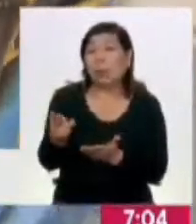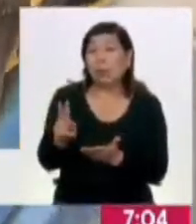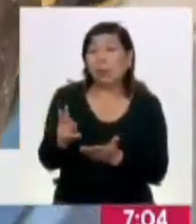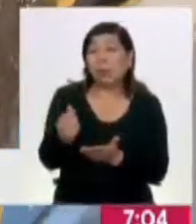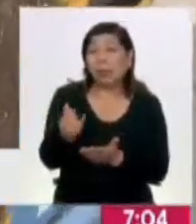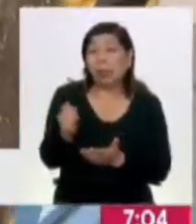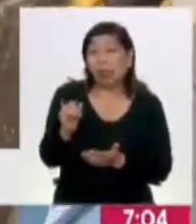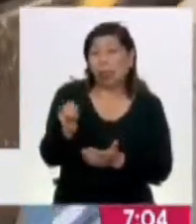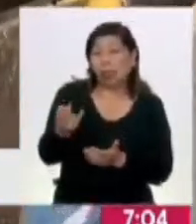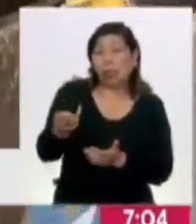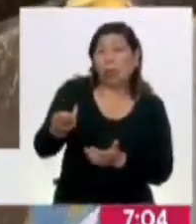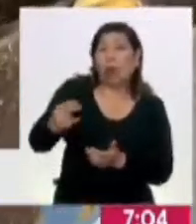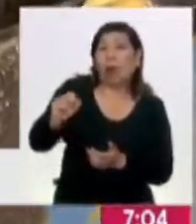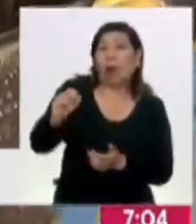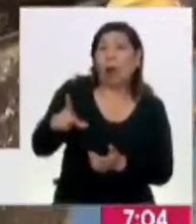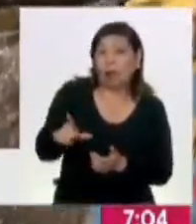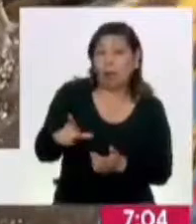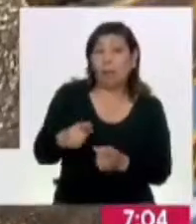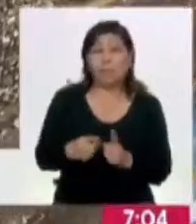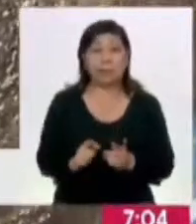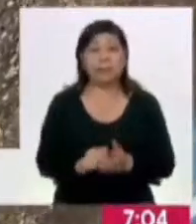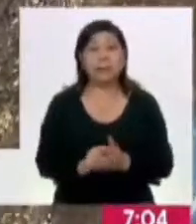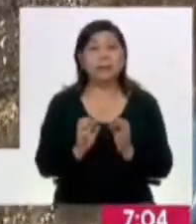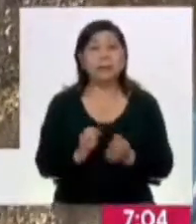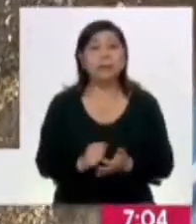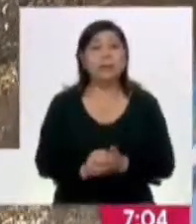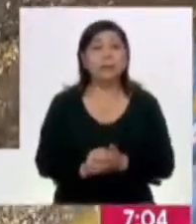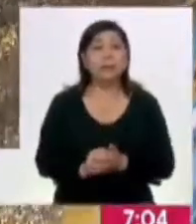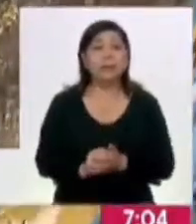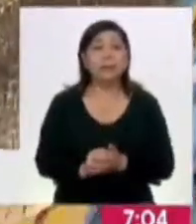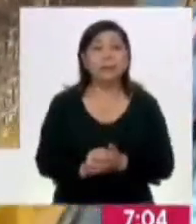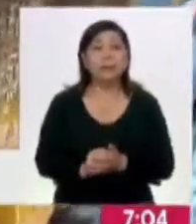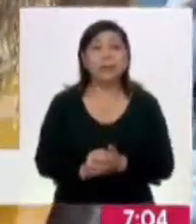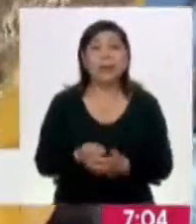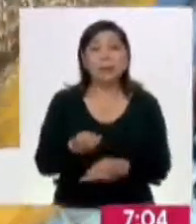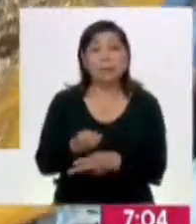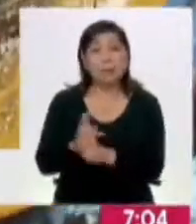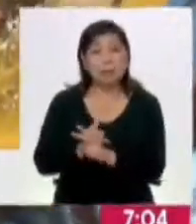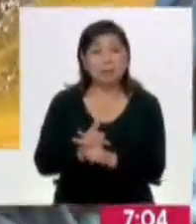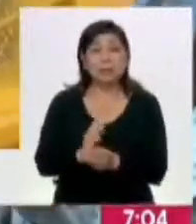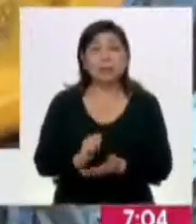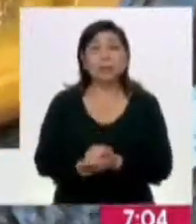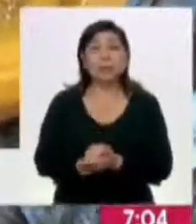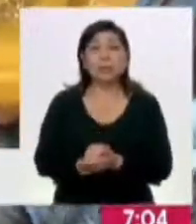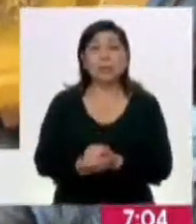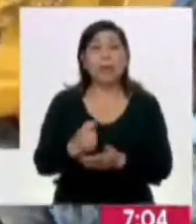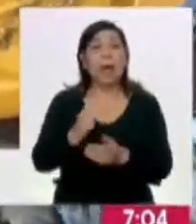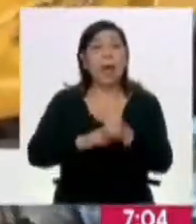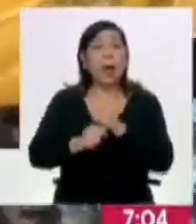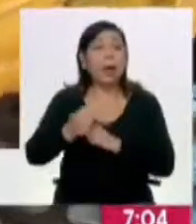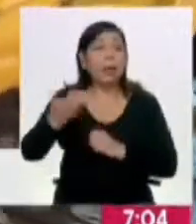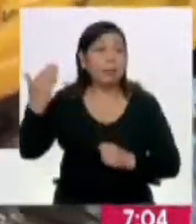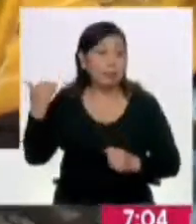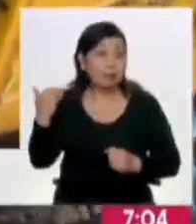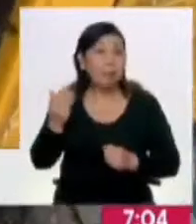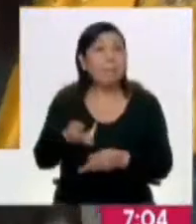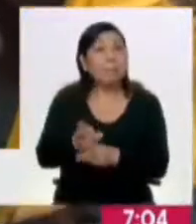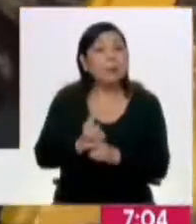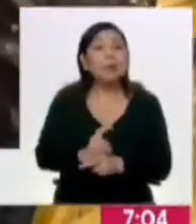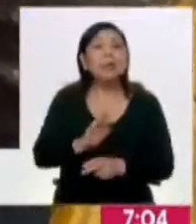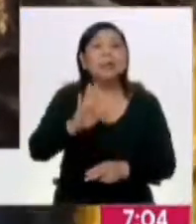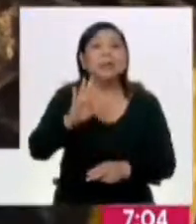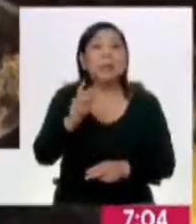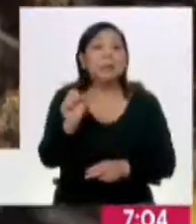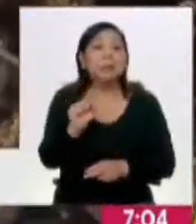unos intereses altos. Los detalles exactos son los siguientes. El préstamo era del año pasado 5.000 soles y